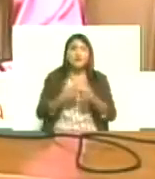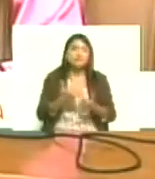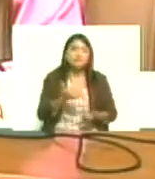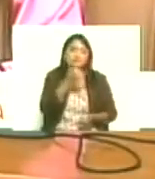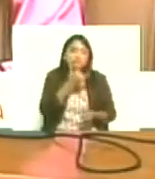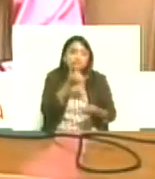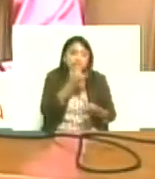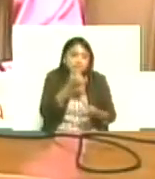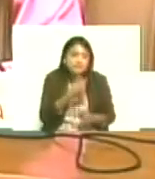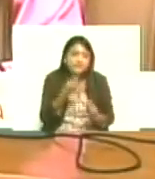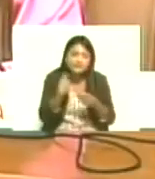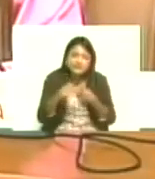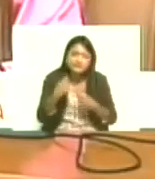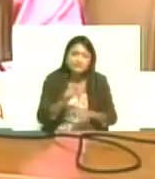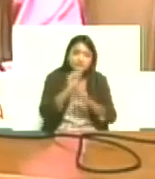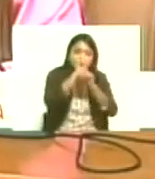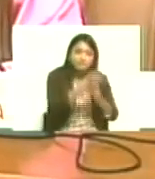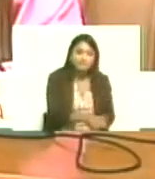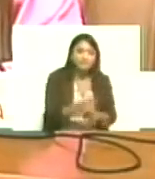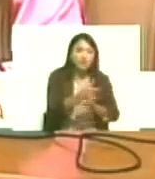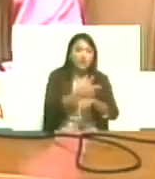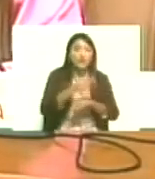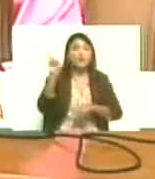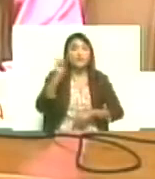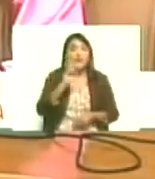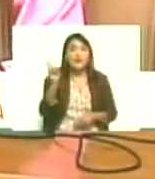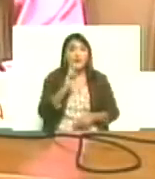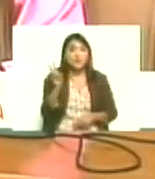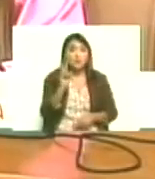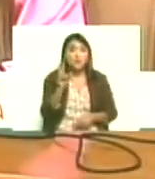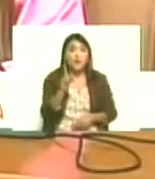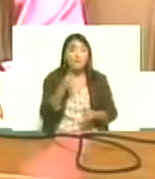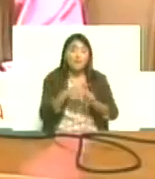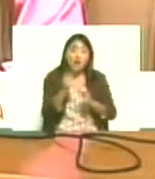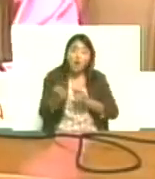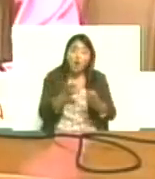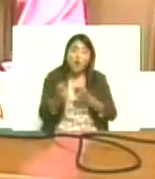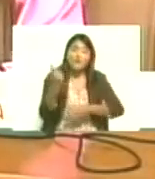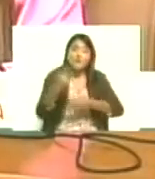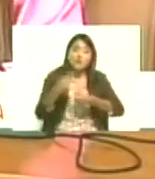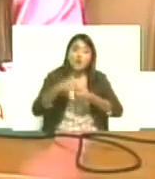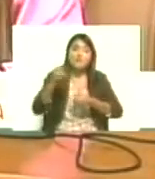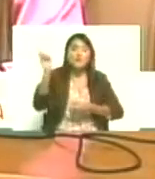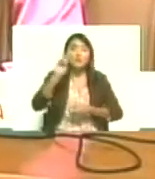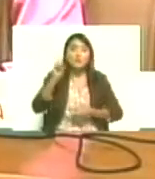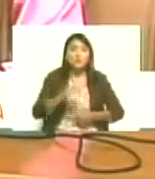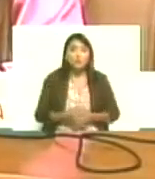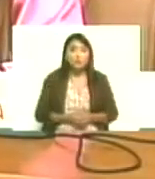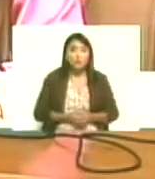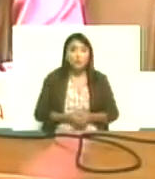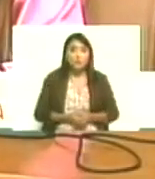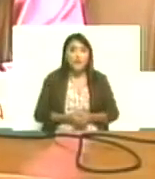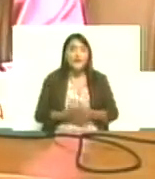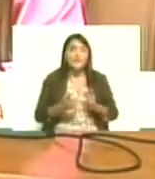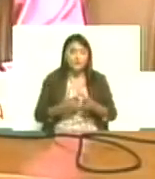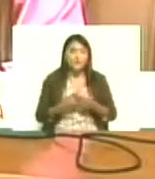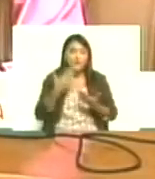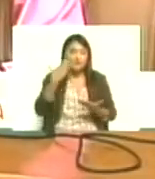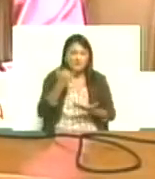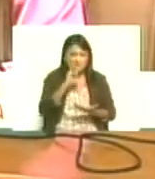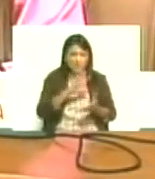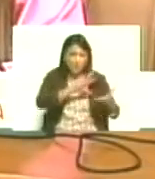innumerables intentos por derrocar nuestro gobierno y controlar el petróleo venezolano. Considerando que